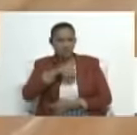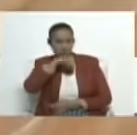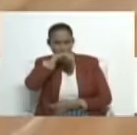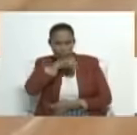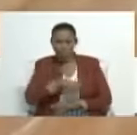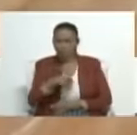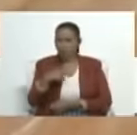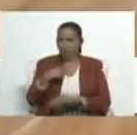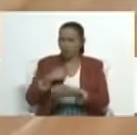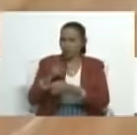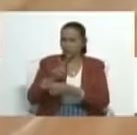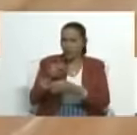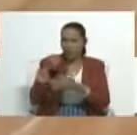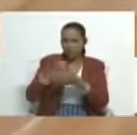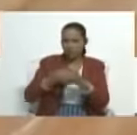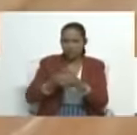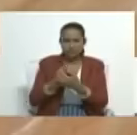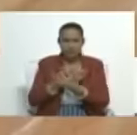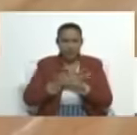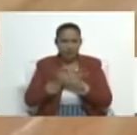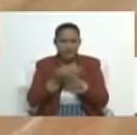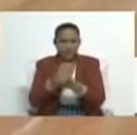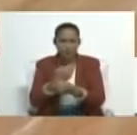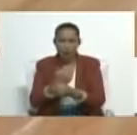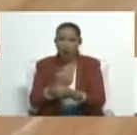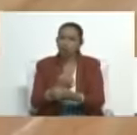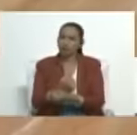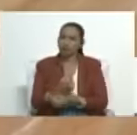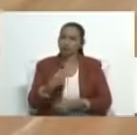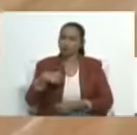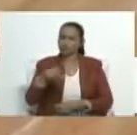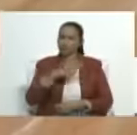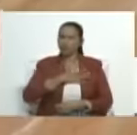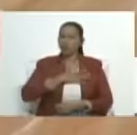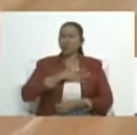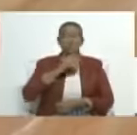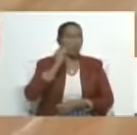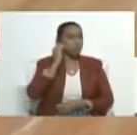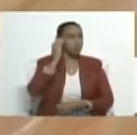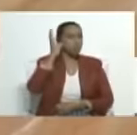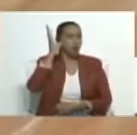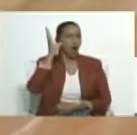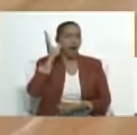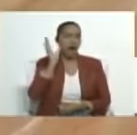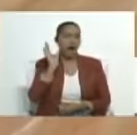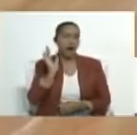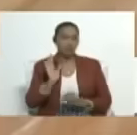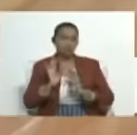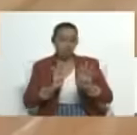amamos, por la que somos capaces de todo por defenderla. Así que